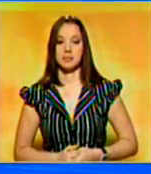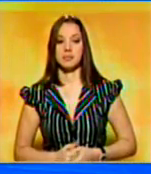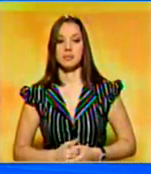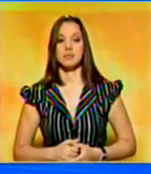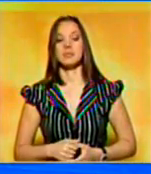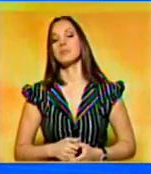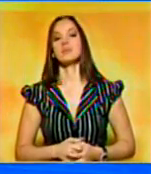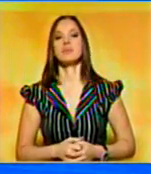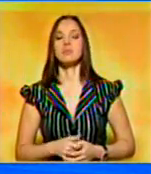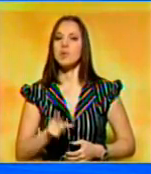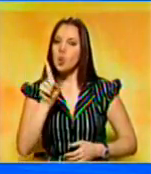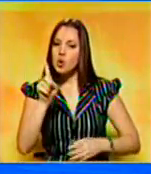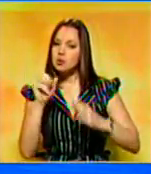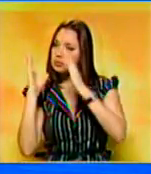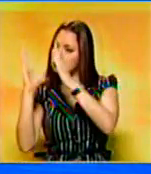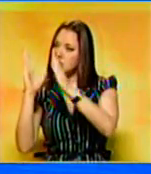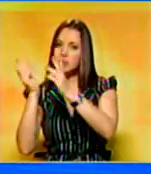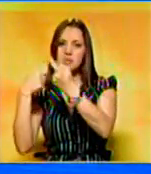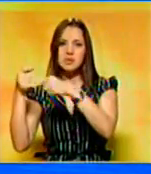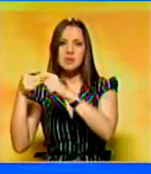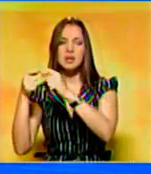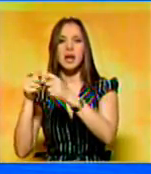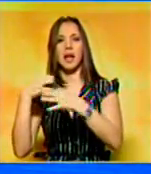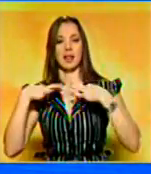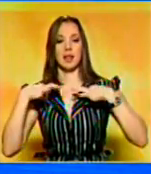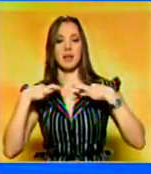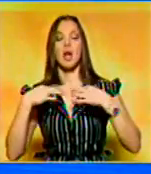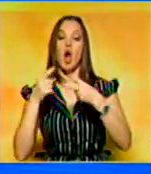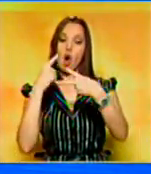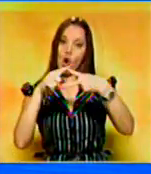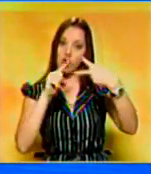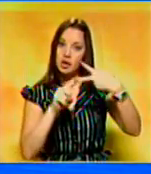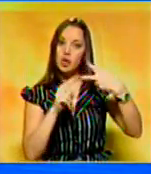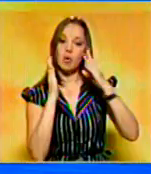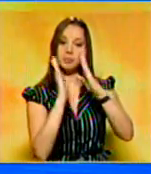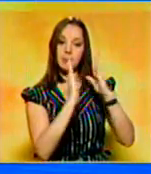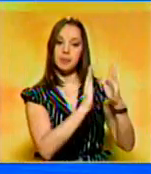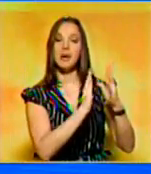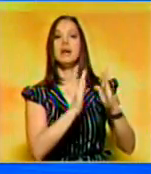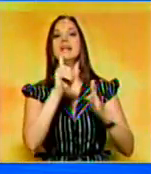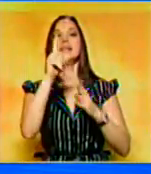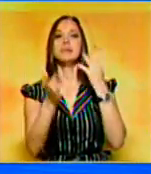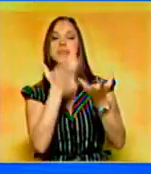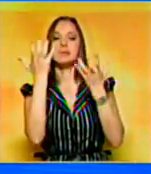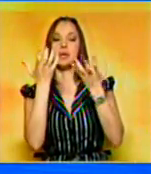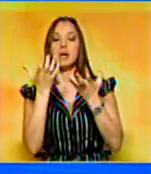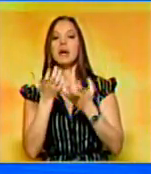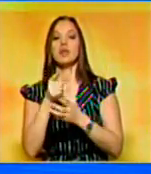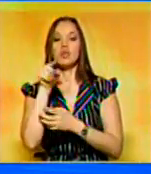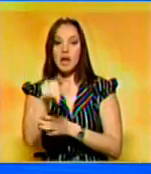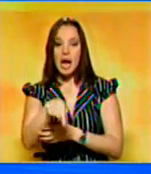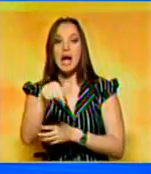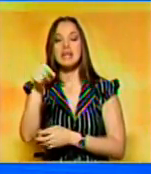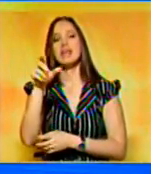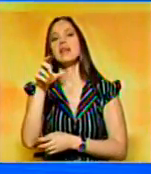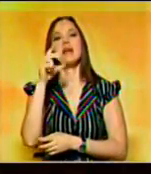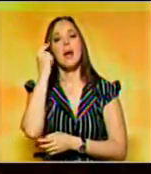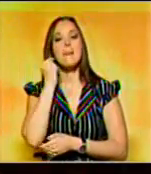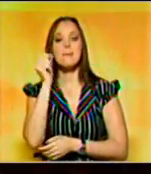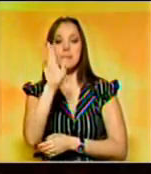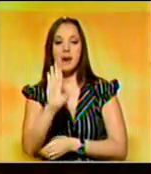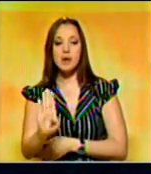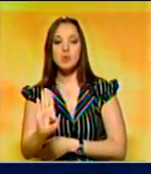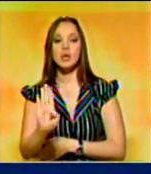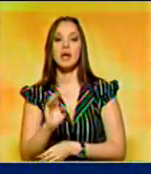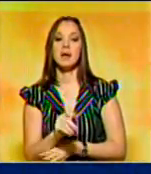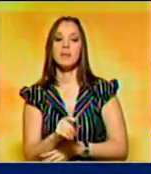una minitienda se incendió y otras dos resultaron afectadas en el centro comercial Vizcaya ubicado en el municipio baruta aquí en Caracas el